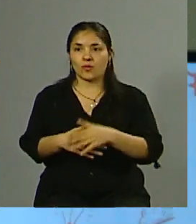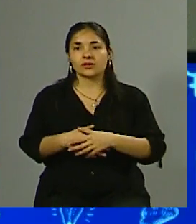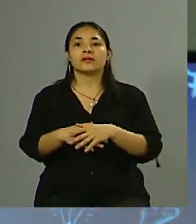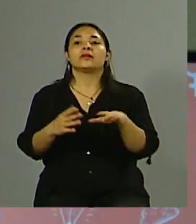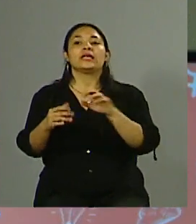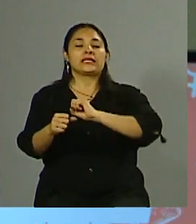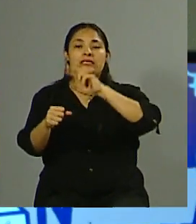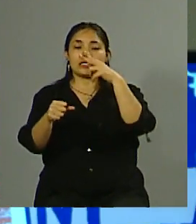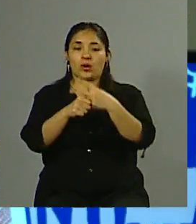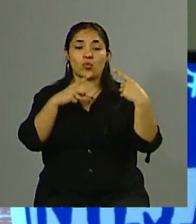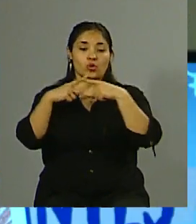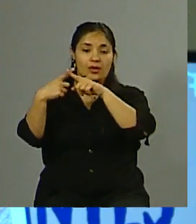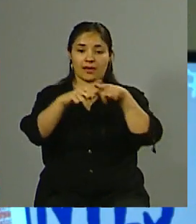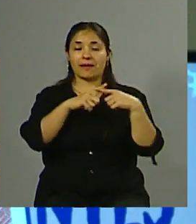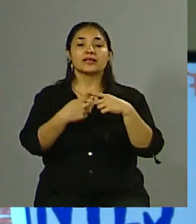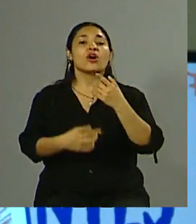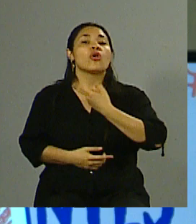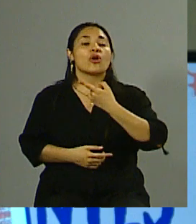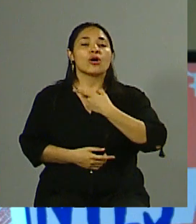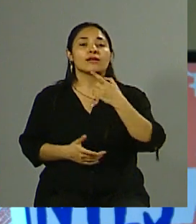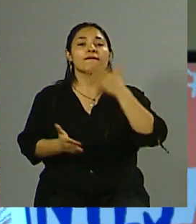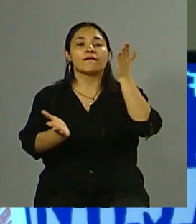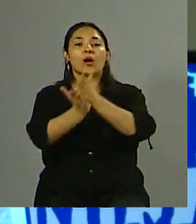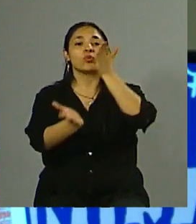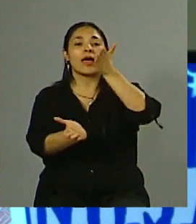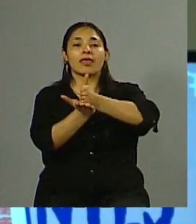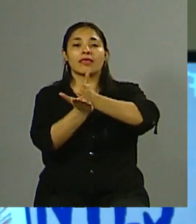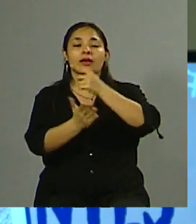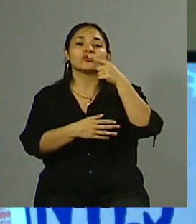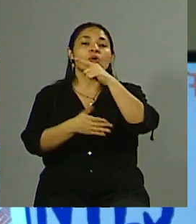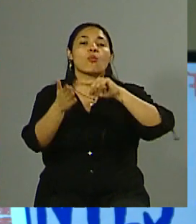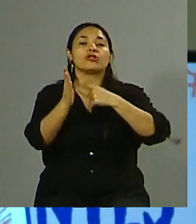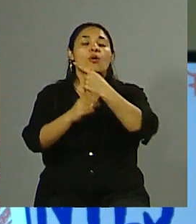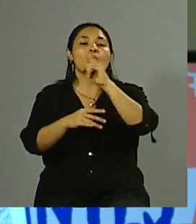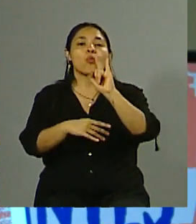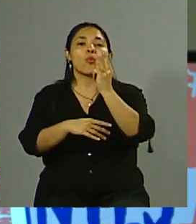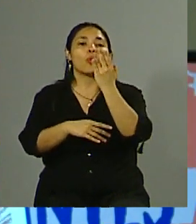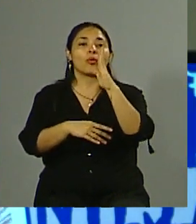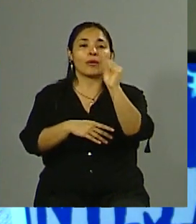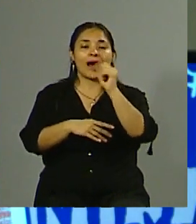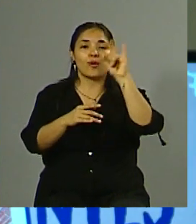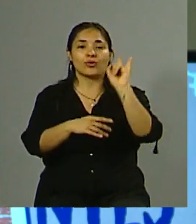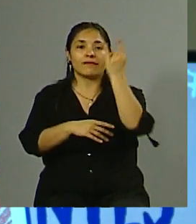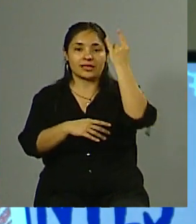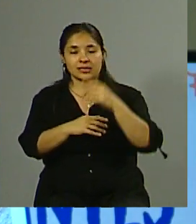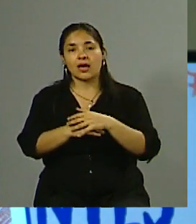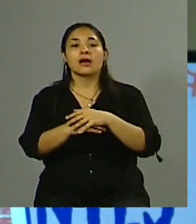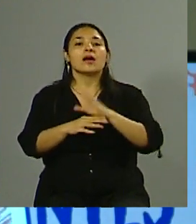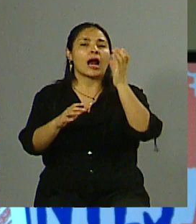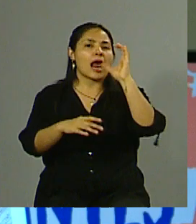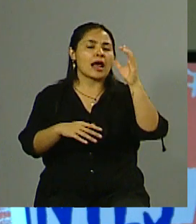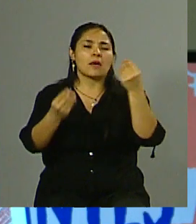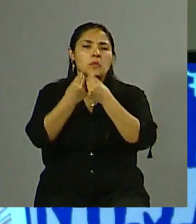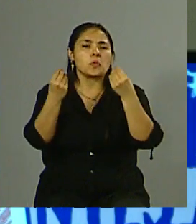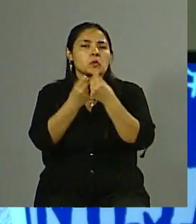el segundo debate en la Facultad de Derecho de la Universidad de la UBA a partir de las 21 horas. Muchos canales lo transmitieron en vivo y